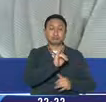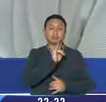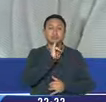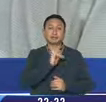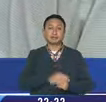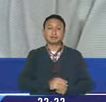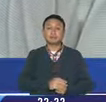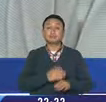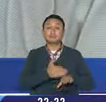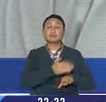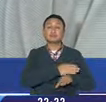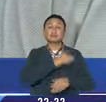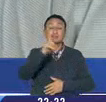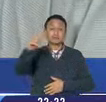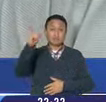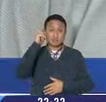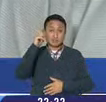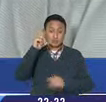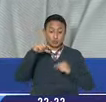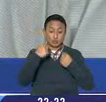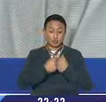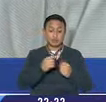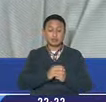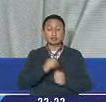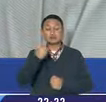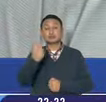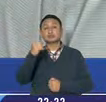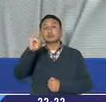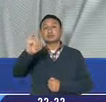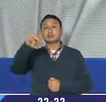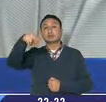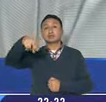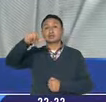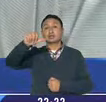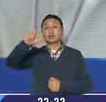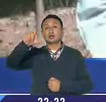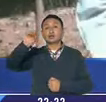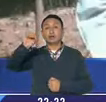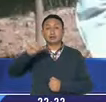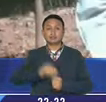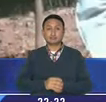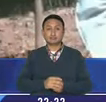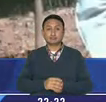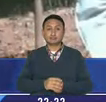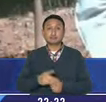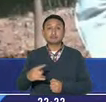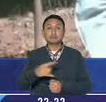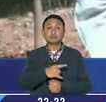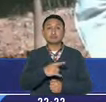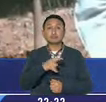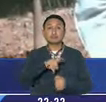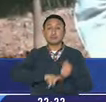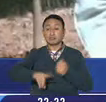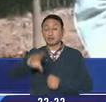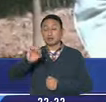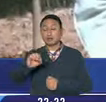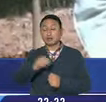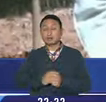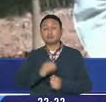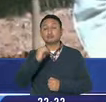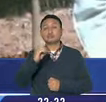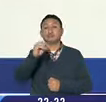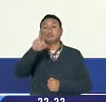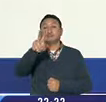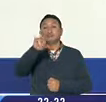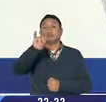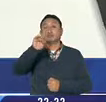Él fue líder del cártel de Sinaloa y, según el Departamento del Tesoro de Estados Unidos, creen que también su hijo, Ovidio, de 32